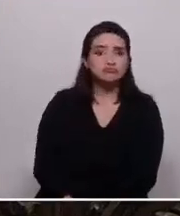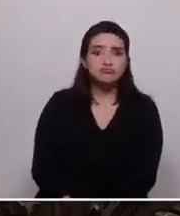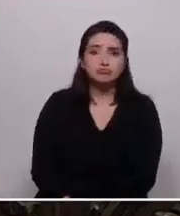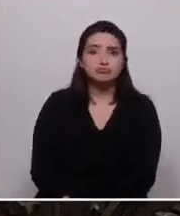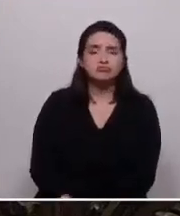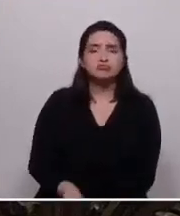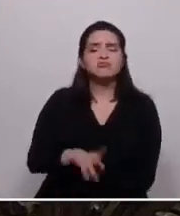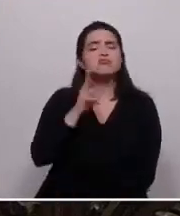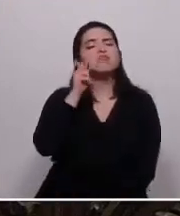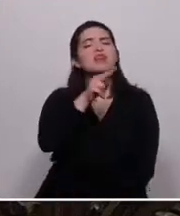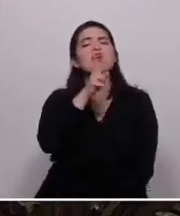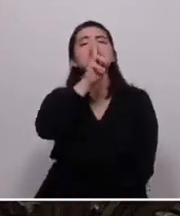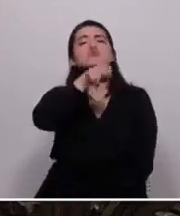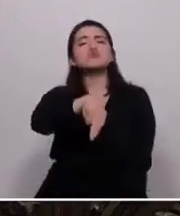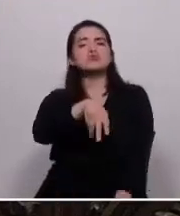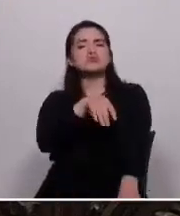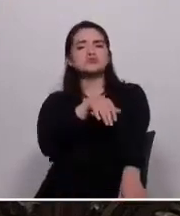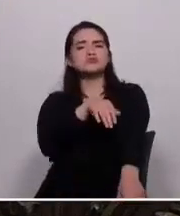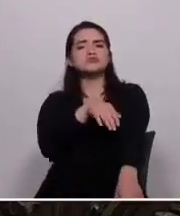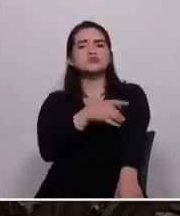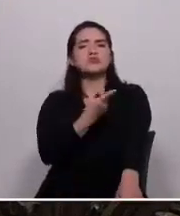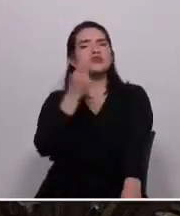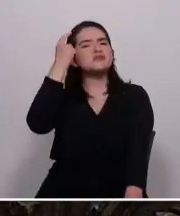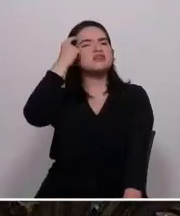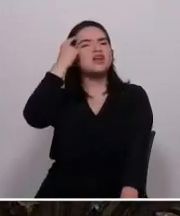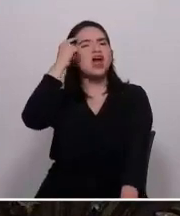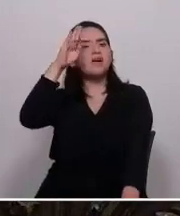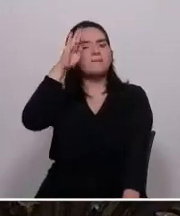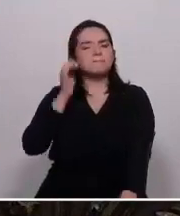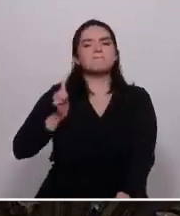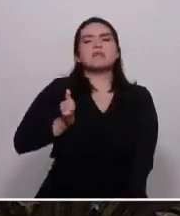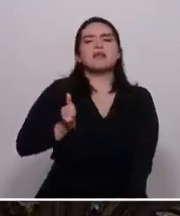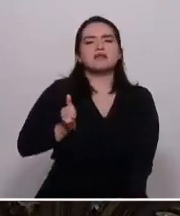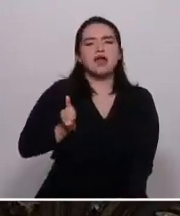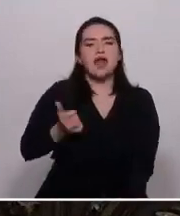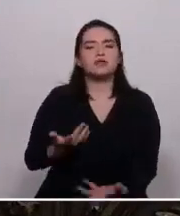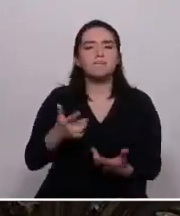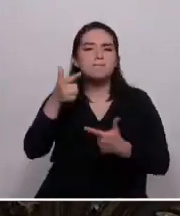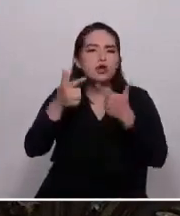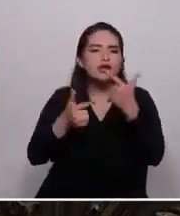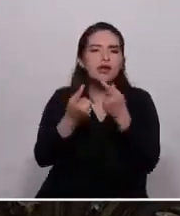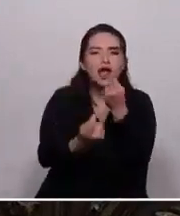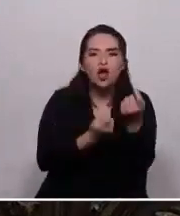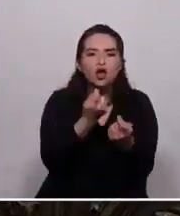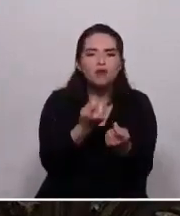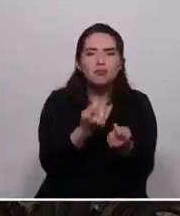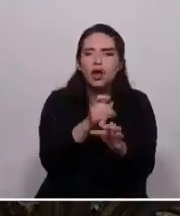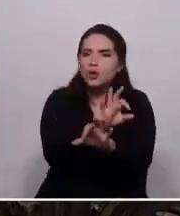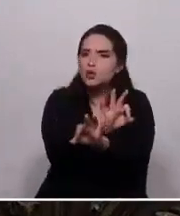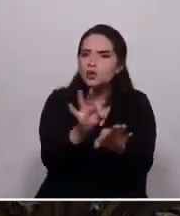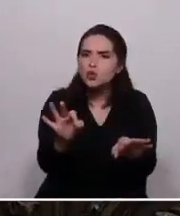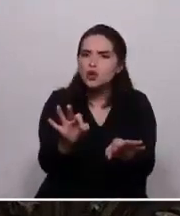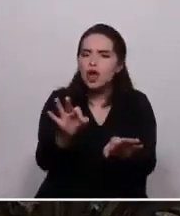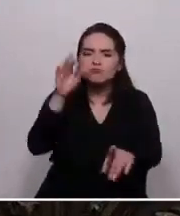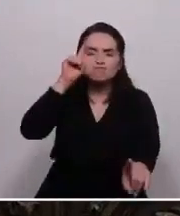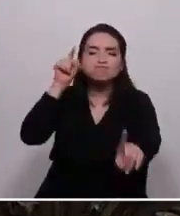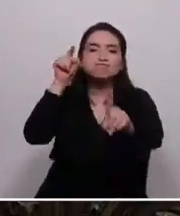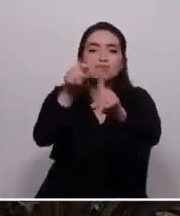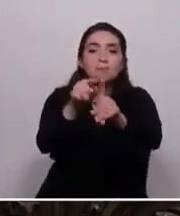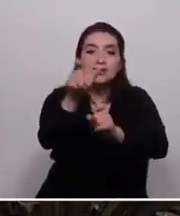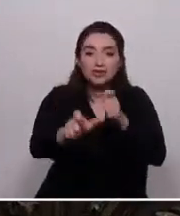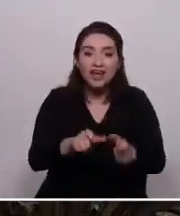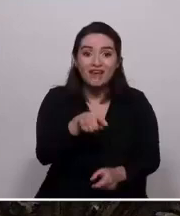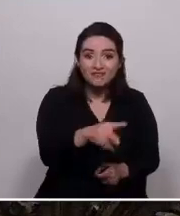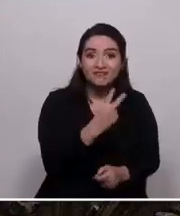sur siempre desde la óptica militar, geopolítica o económica, que nunca ha puesto al centro de los habitantes de este territorio